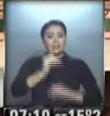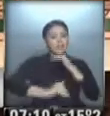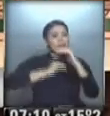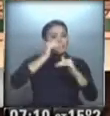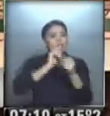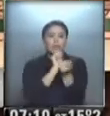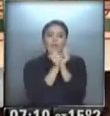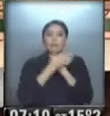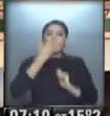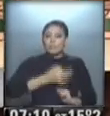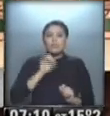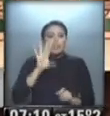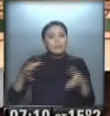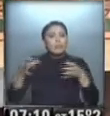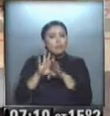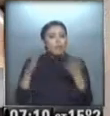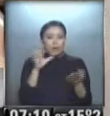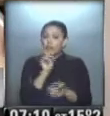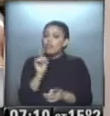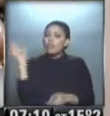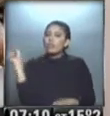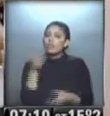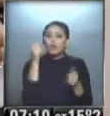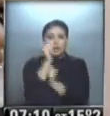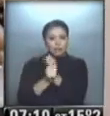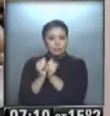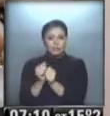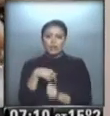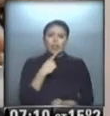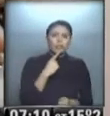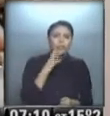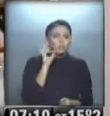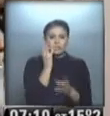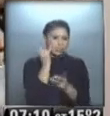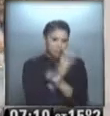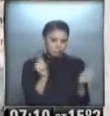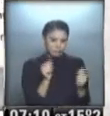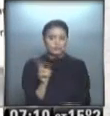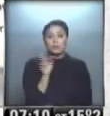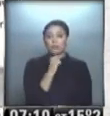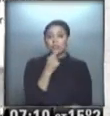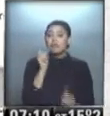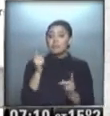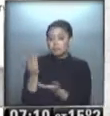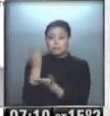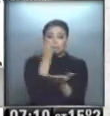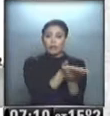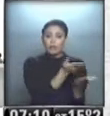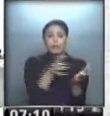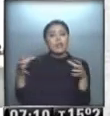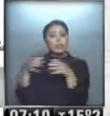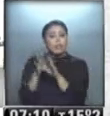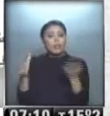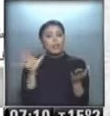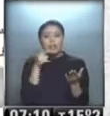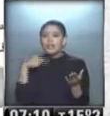la adecuación, no del Grupo Clarín nada más, del conjunto de empresas. Se acabó la incertidumbre. En la misma presentación, el Grupo Clarín ratificó